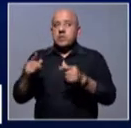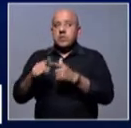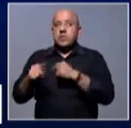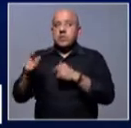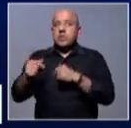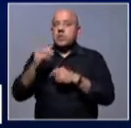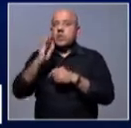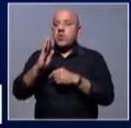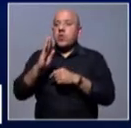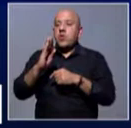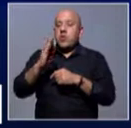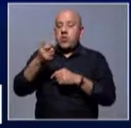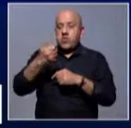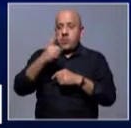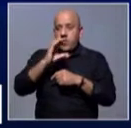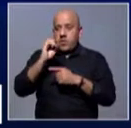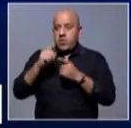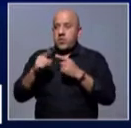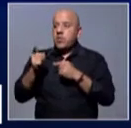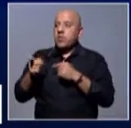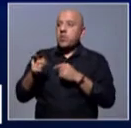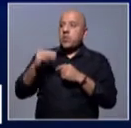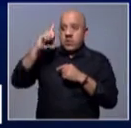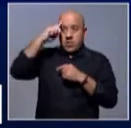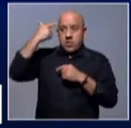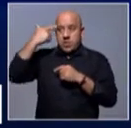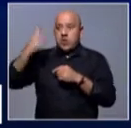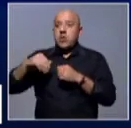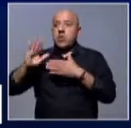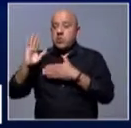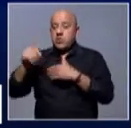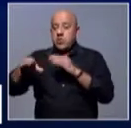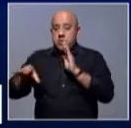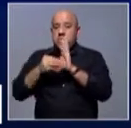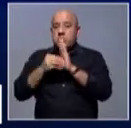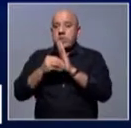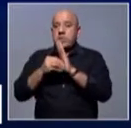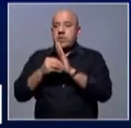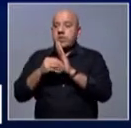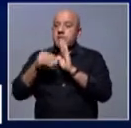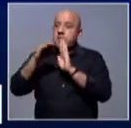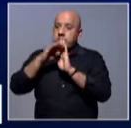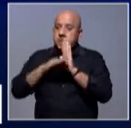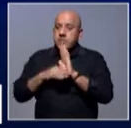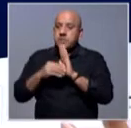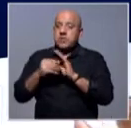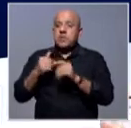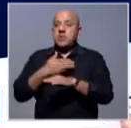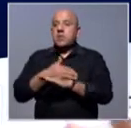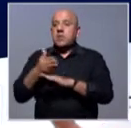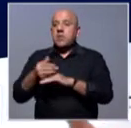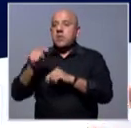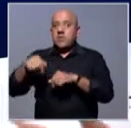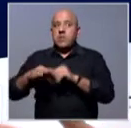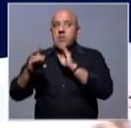del pablo en la calle pou y que éste se comprometió a incluir dentro de la agenda después surgió este